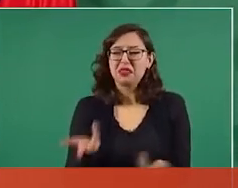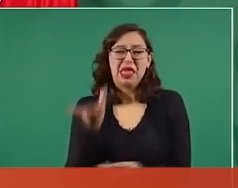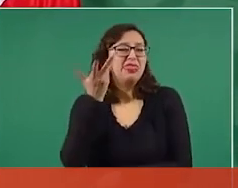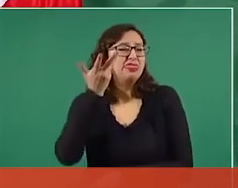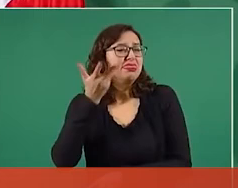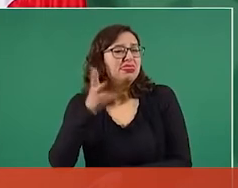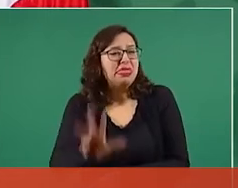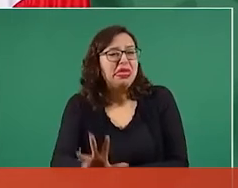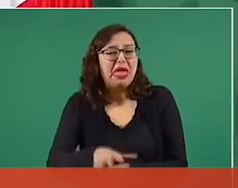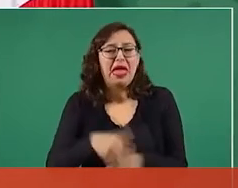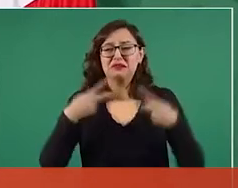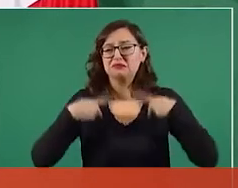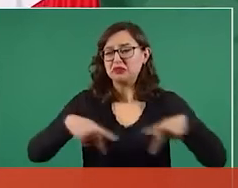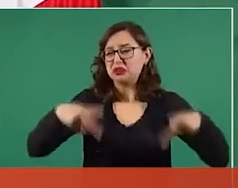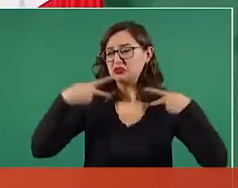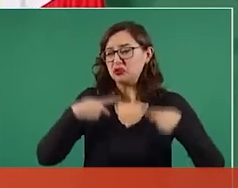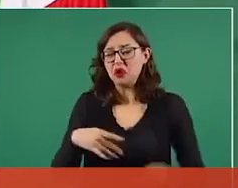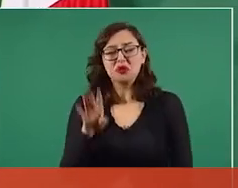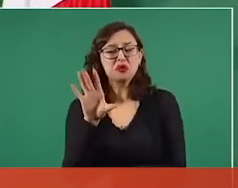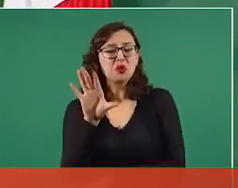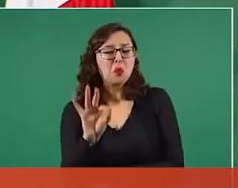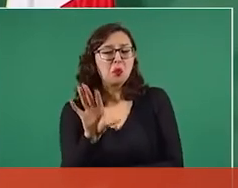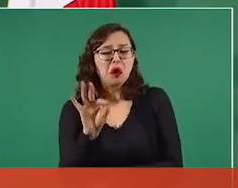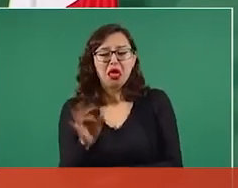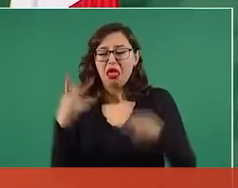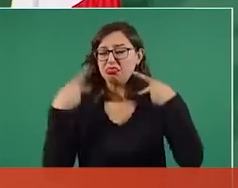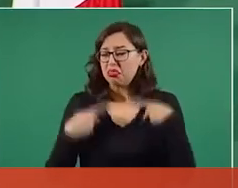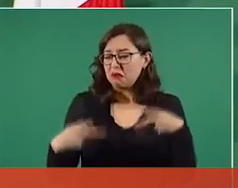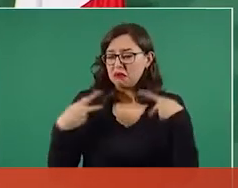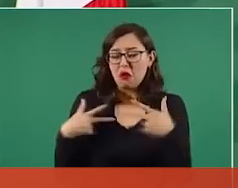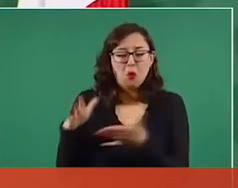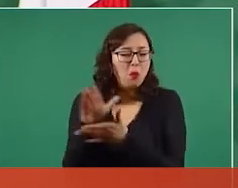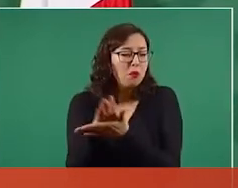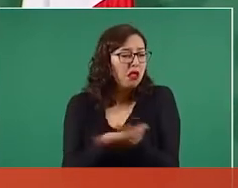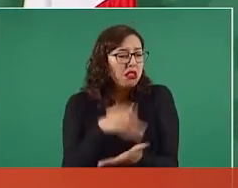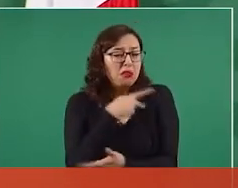40 personas abajo.